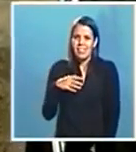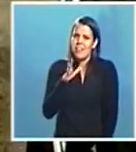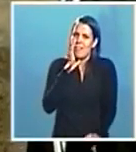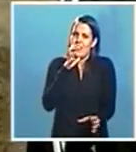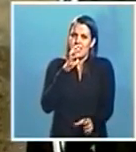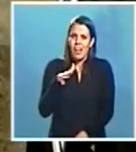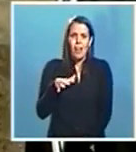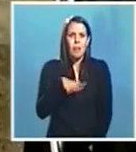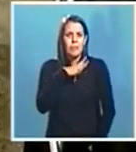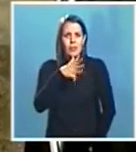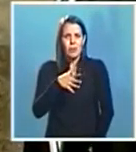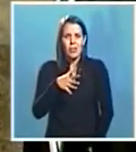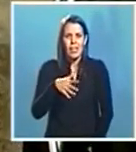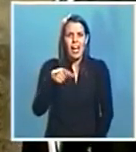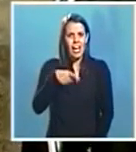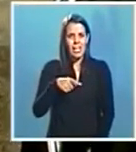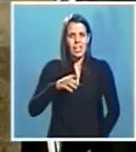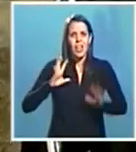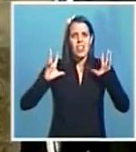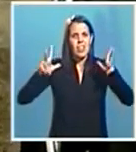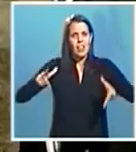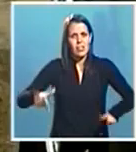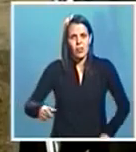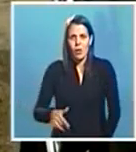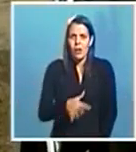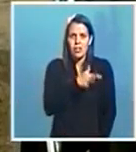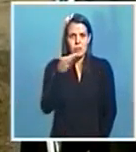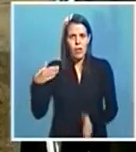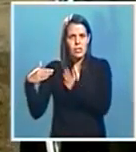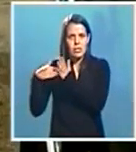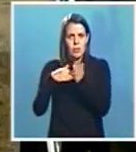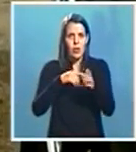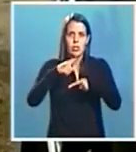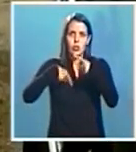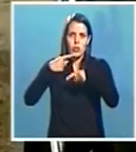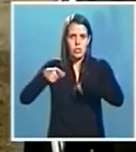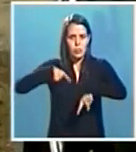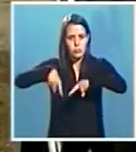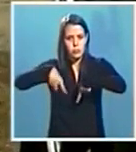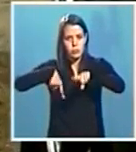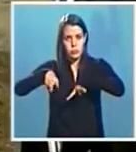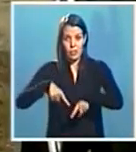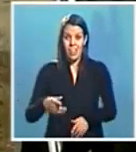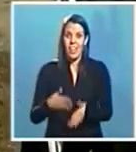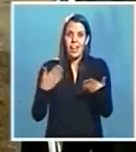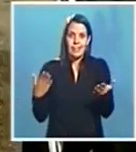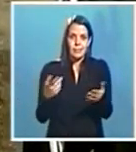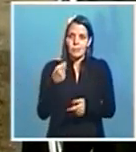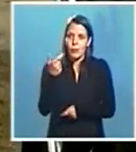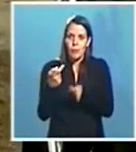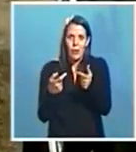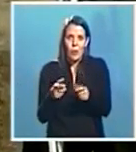precarias, porque por aquí utilizase bastante, pasan bastantes vehículos pesados, como tractores, camións, entonces o uso entre,